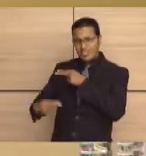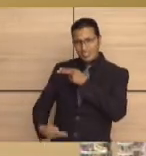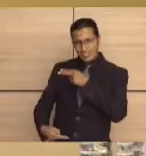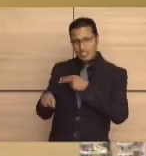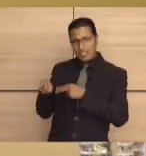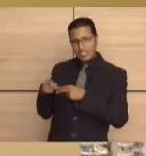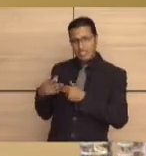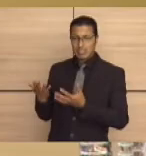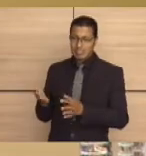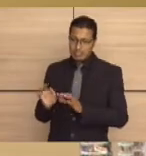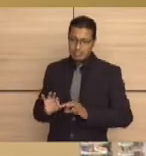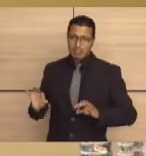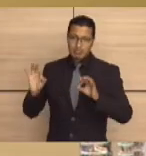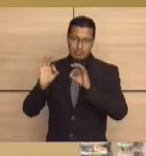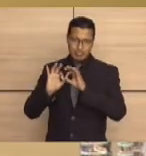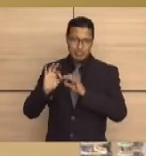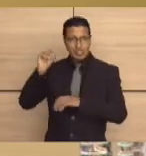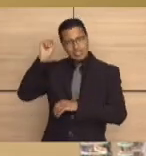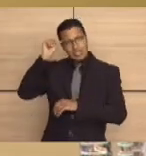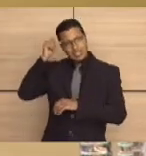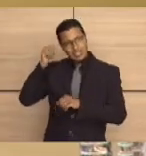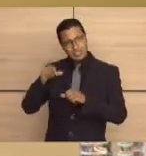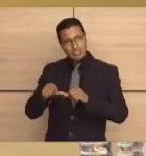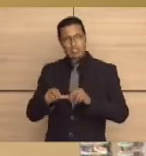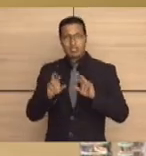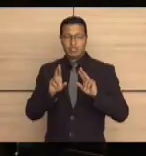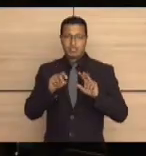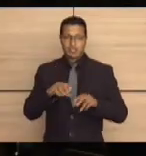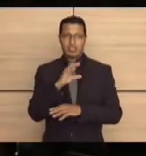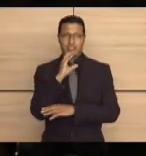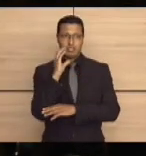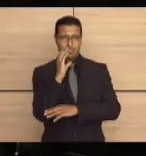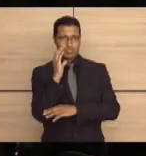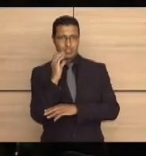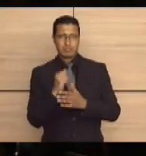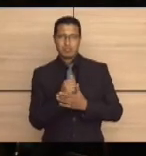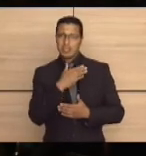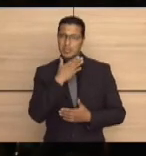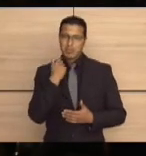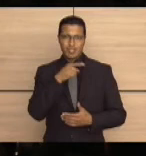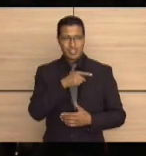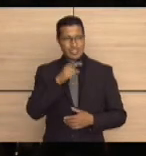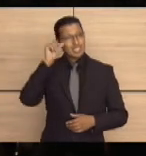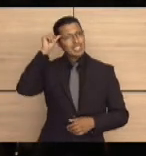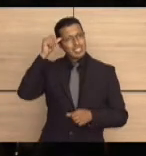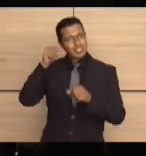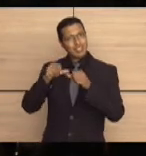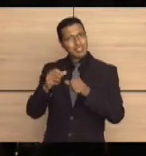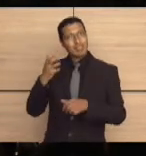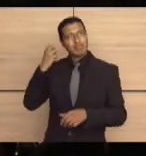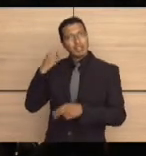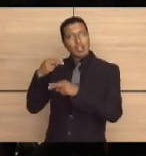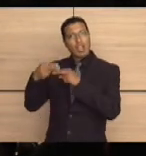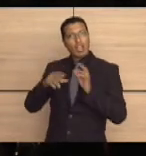Colombia utópica que yo sé que muchos soñamos, es tener un país con memoria, y no en